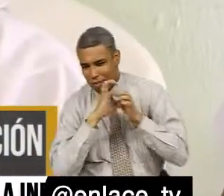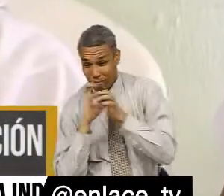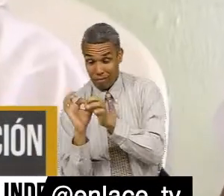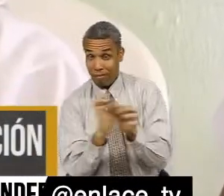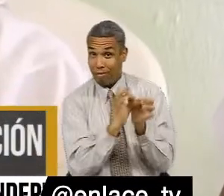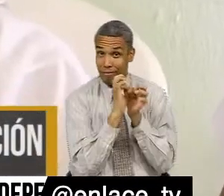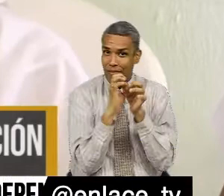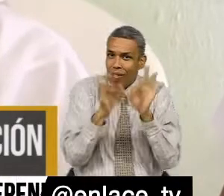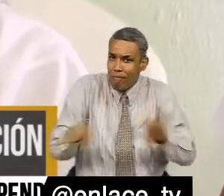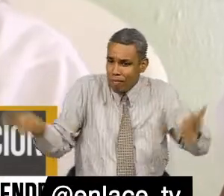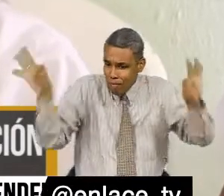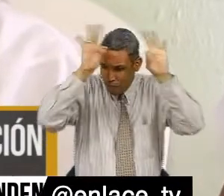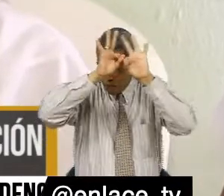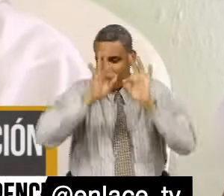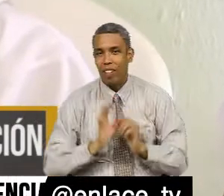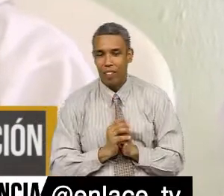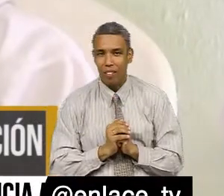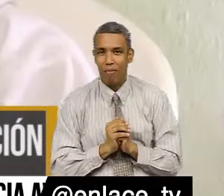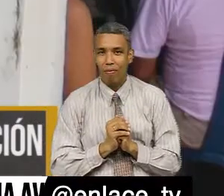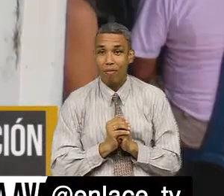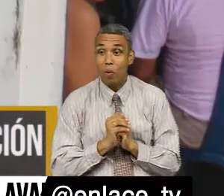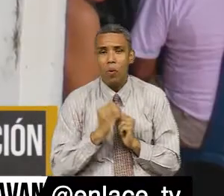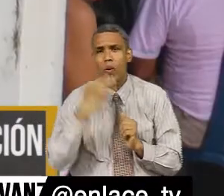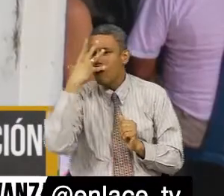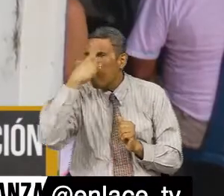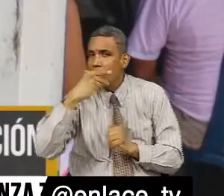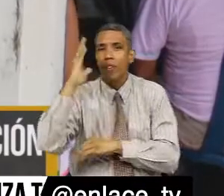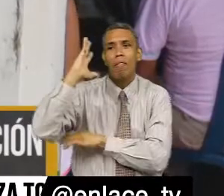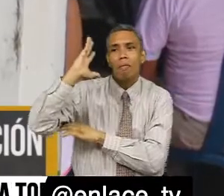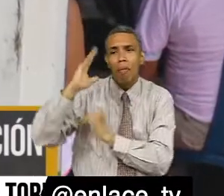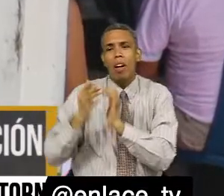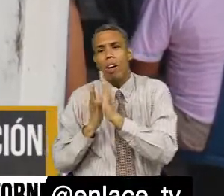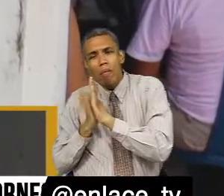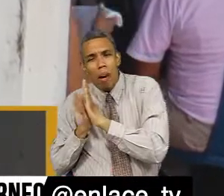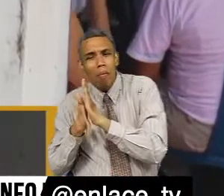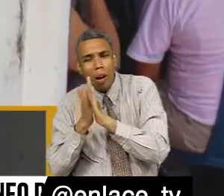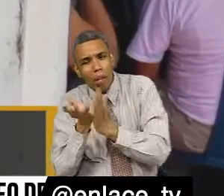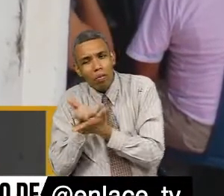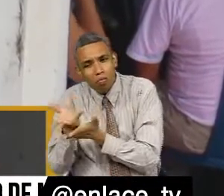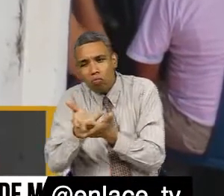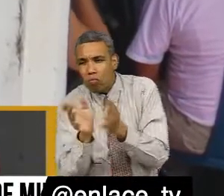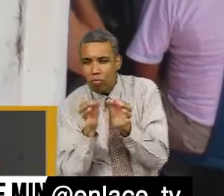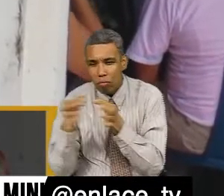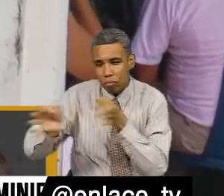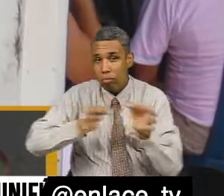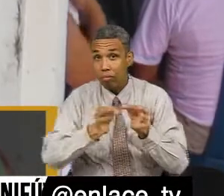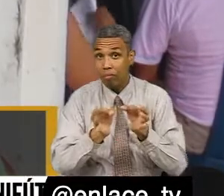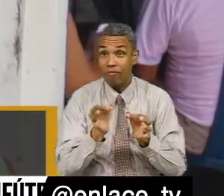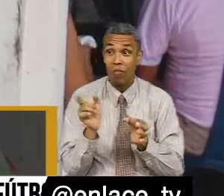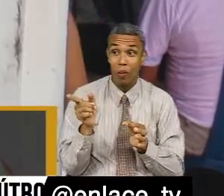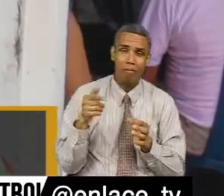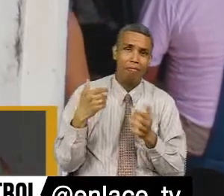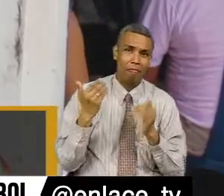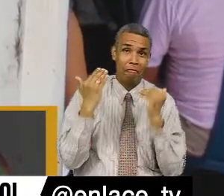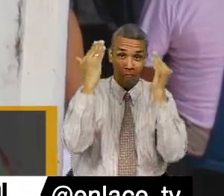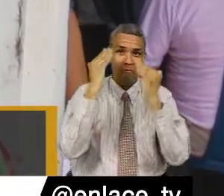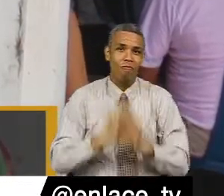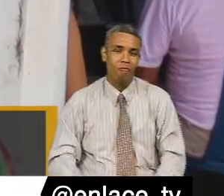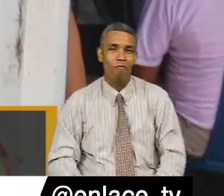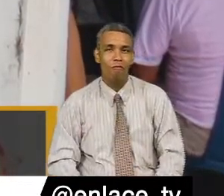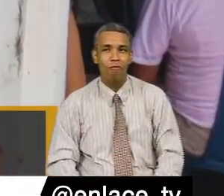bonita las charlas que Paz y Convivencia pues están dando a nosotros todos los vivientes de nuestro barrio Primero de